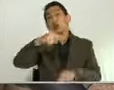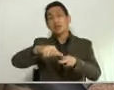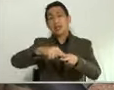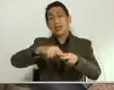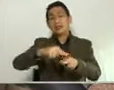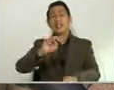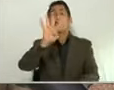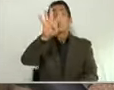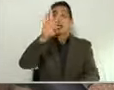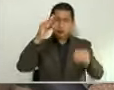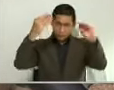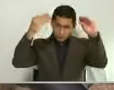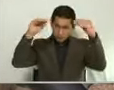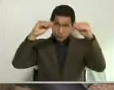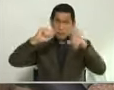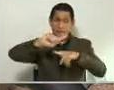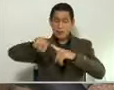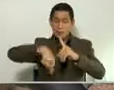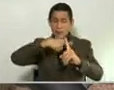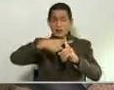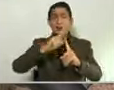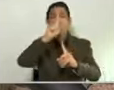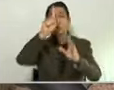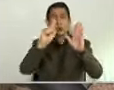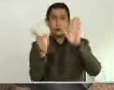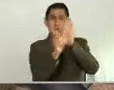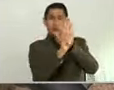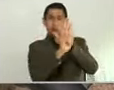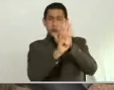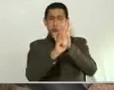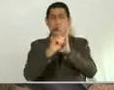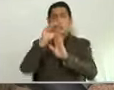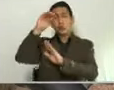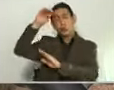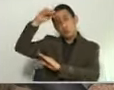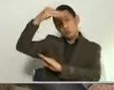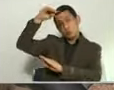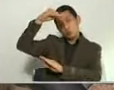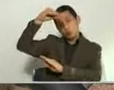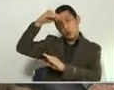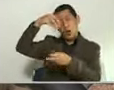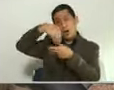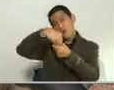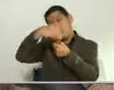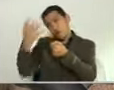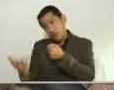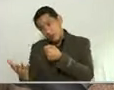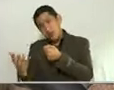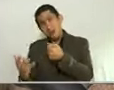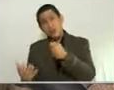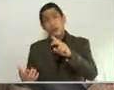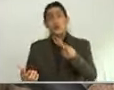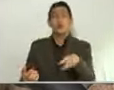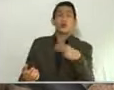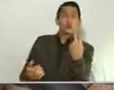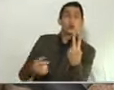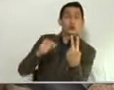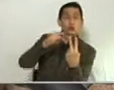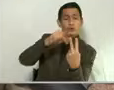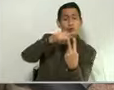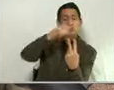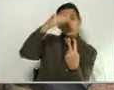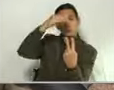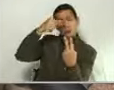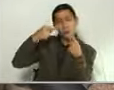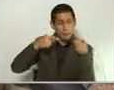de pánico. Una cámara apunta hacia afuera, hacia del parabrisas hacia afuera, otra del parabrisas hacia el conductor,